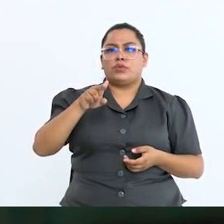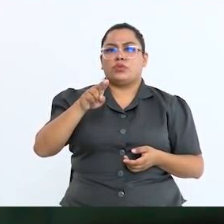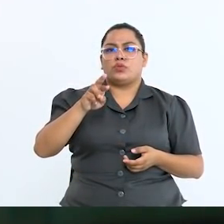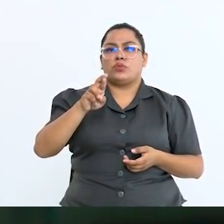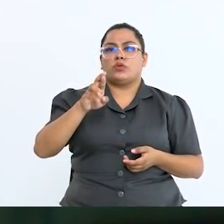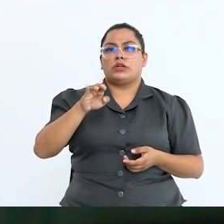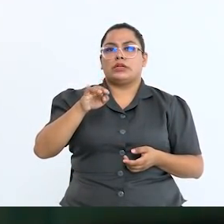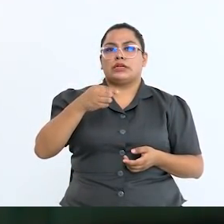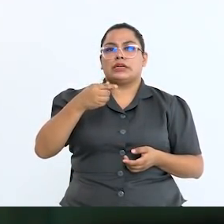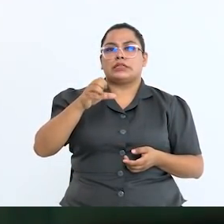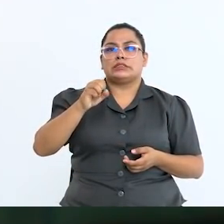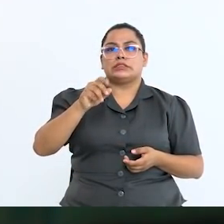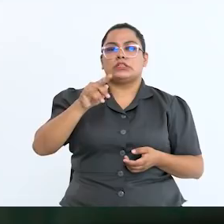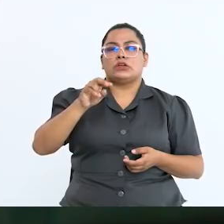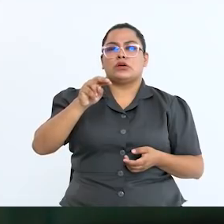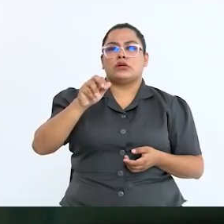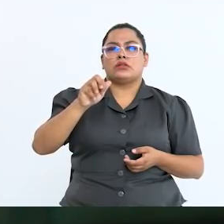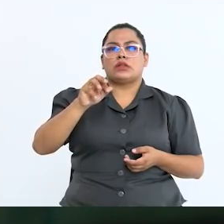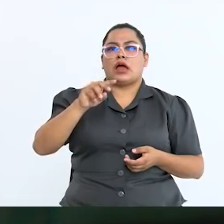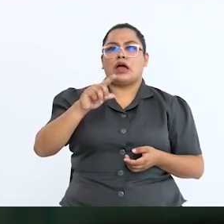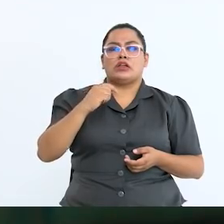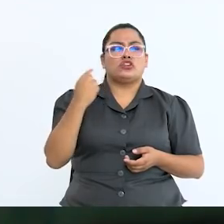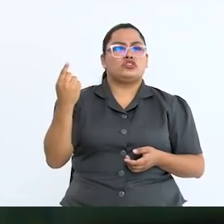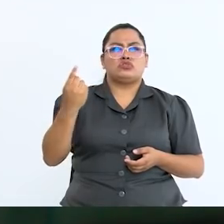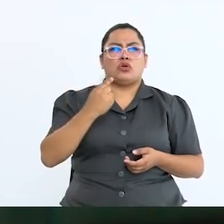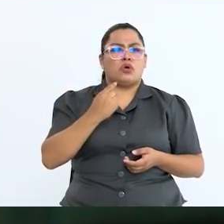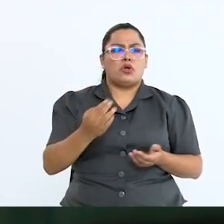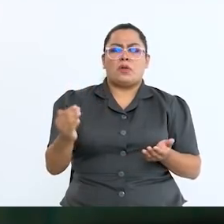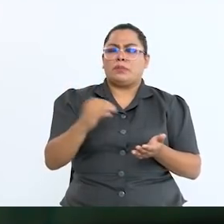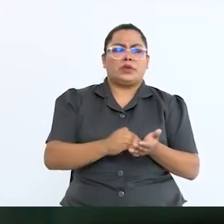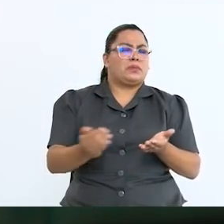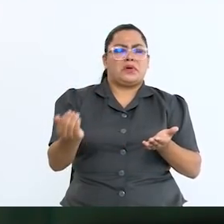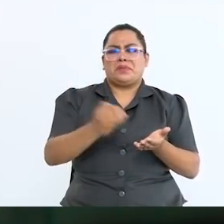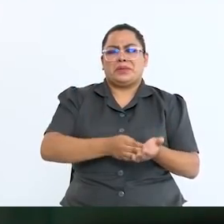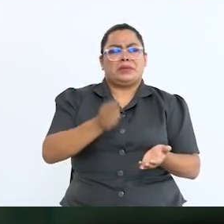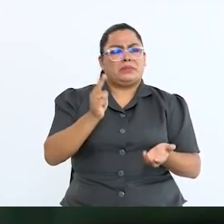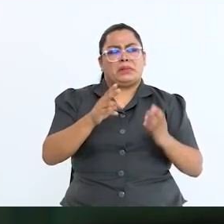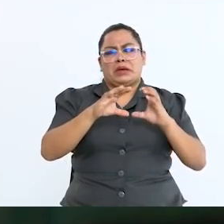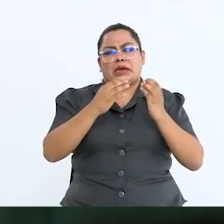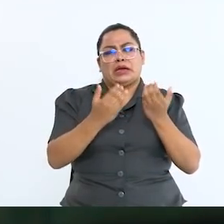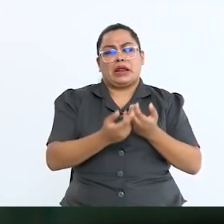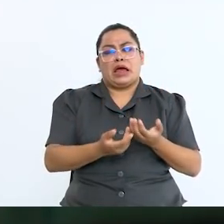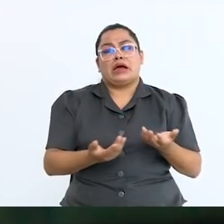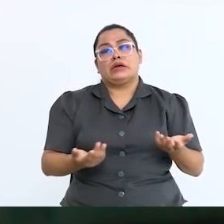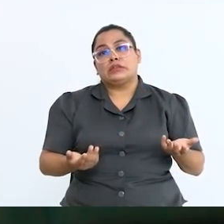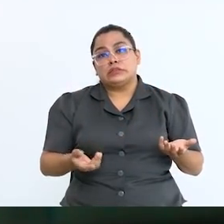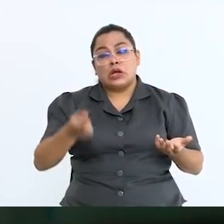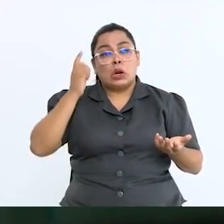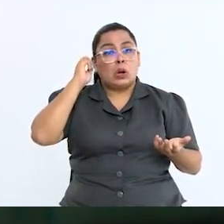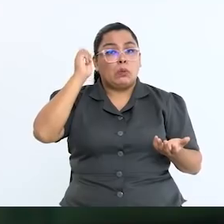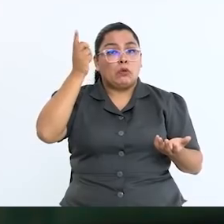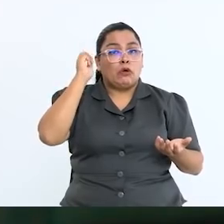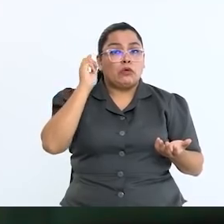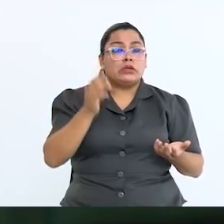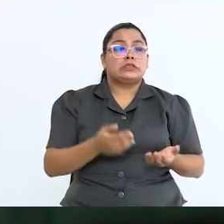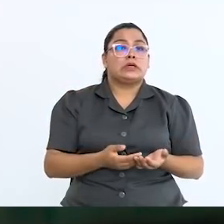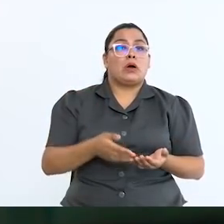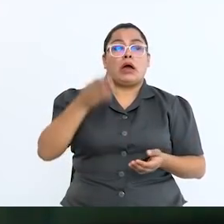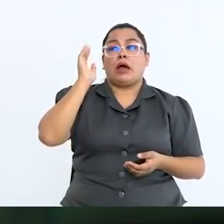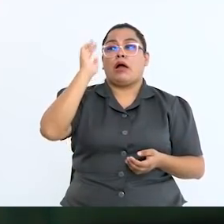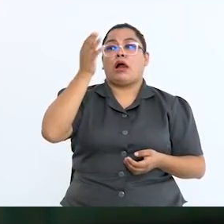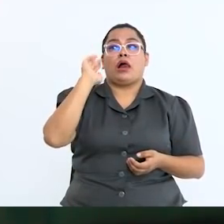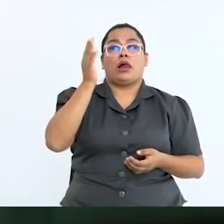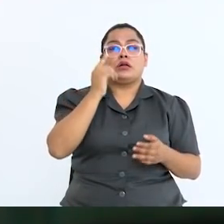plurigestionada, como tú dices, ¿verdad? Y no aquella en donde solamente se repite sin sentido y donde es nada más el maestro o la maestra quien